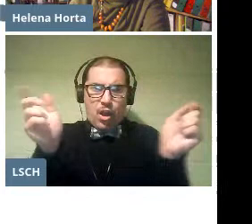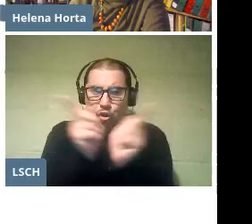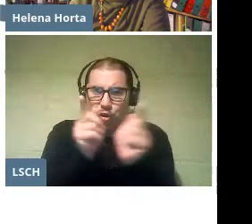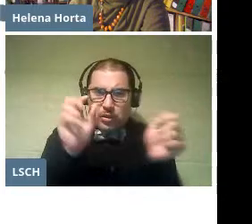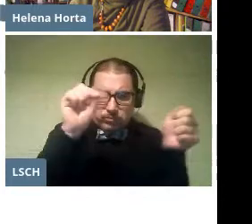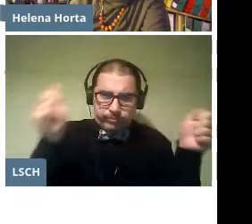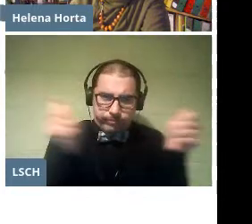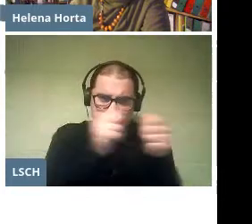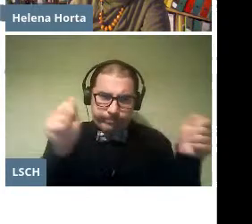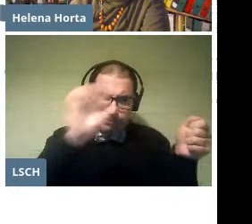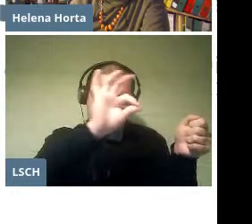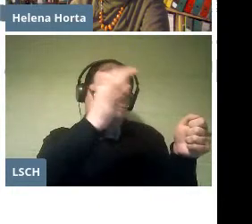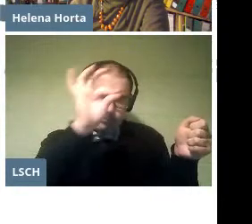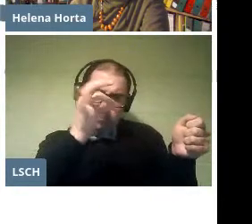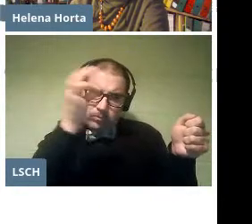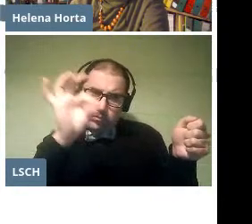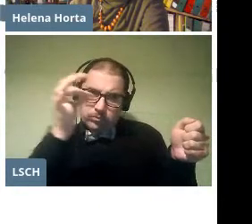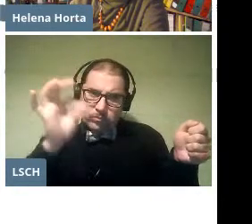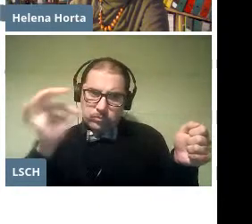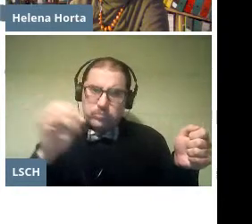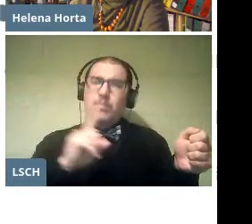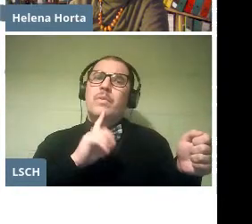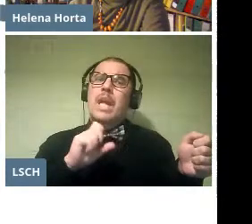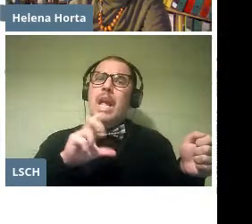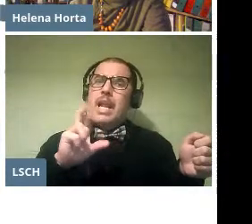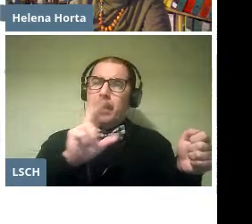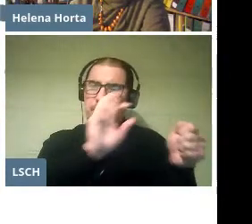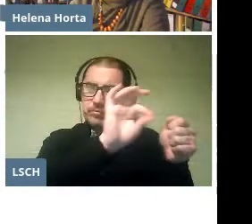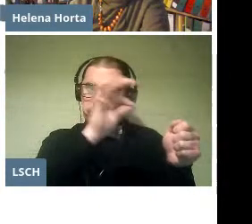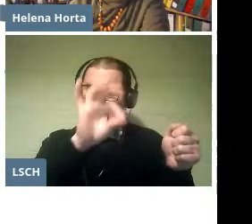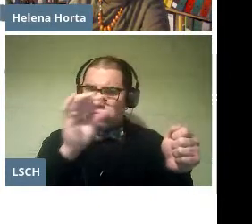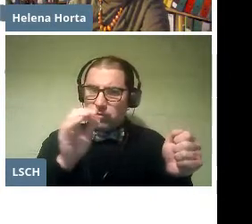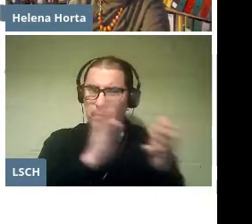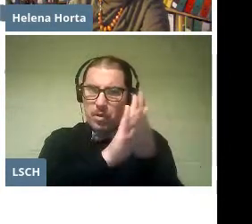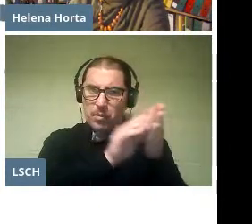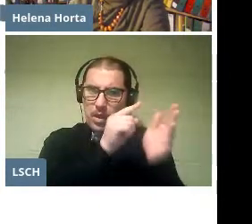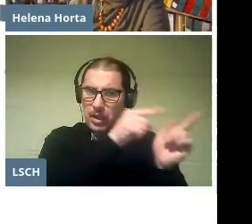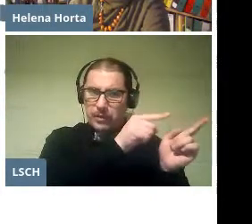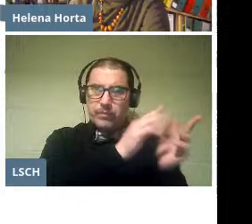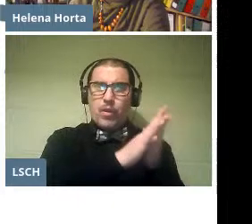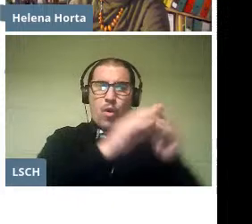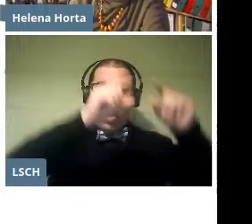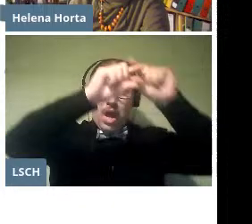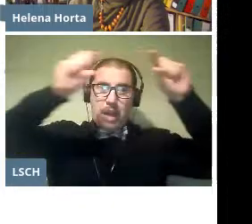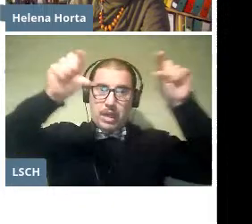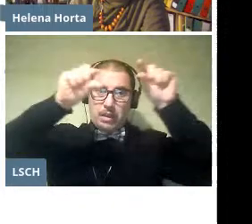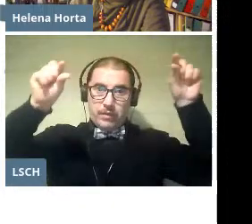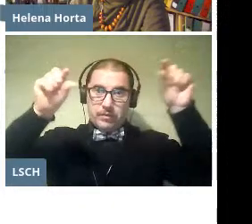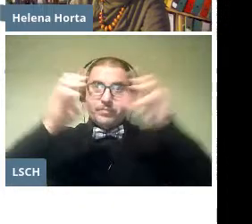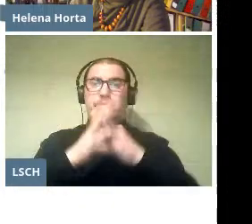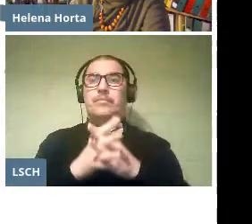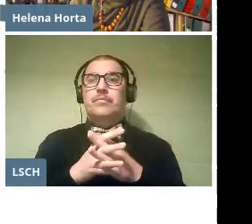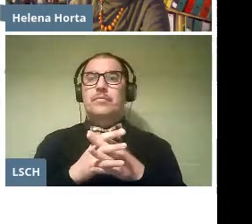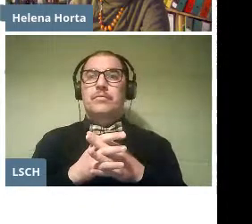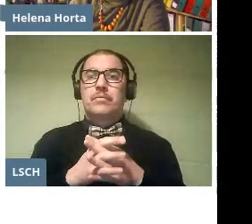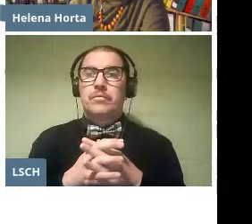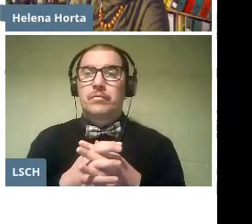arqueológicos o modelos de telares arqueológicos, como a la izquierda o arriba vemos